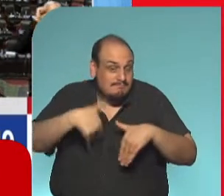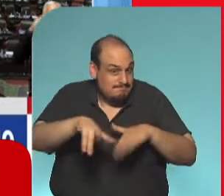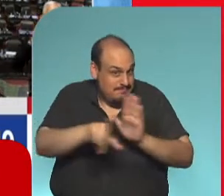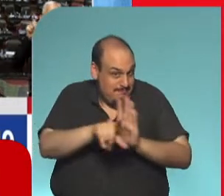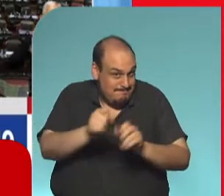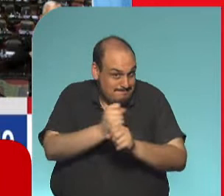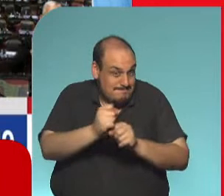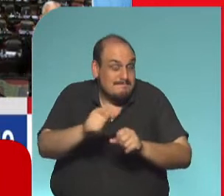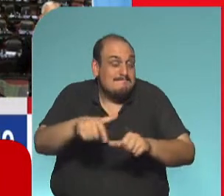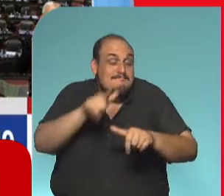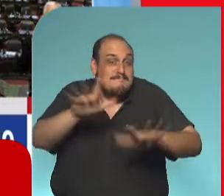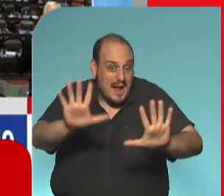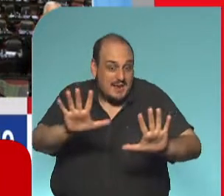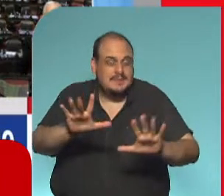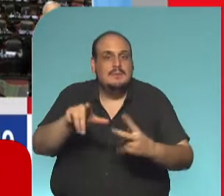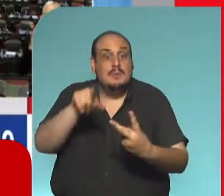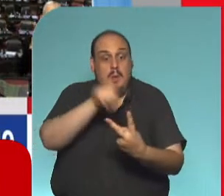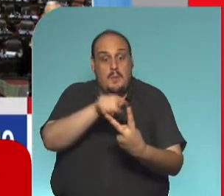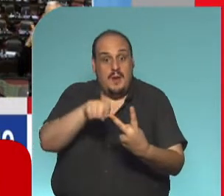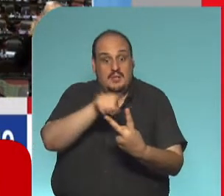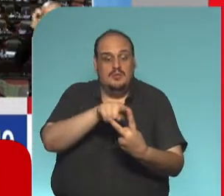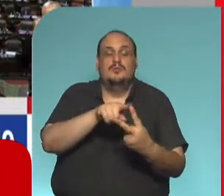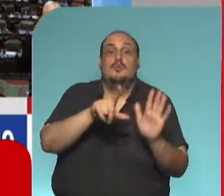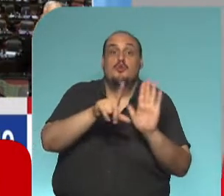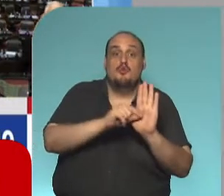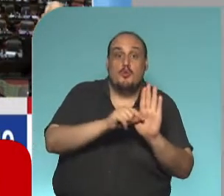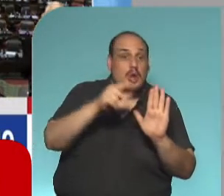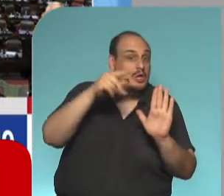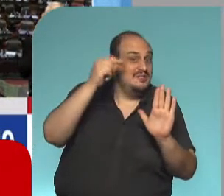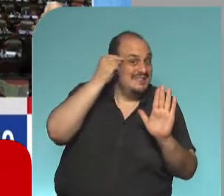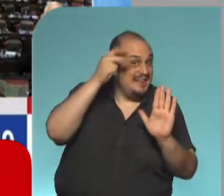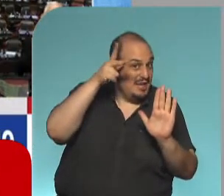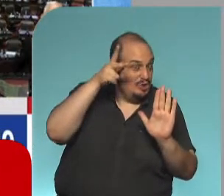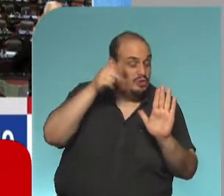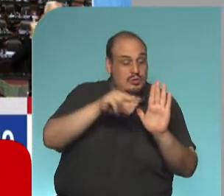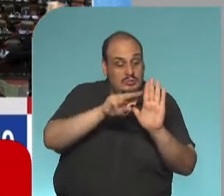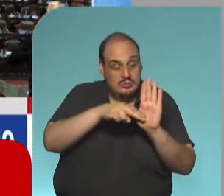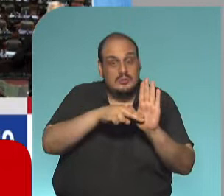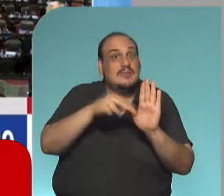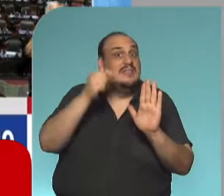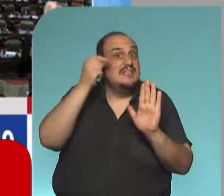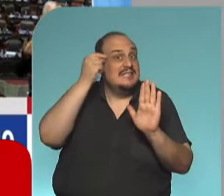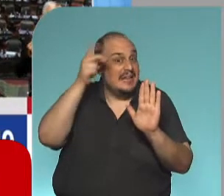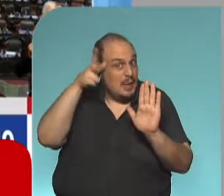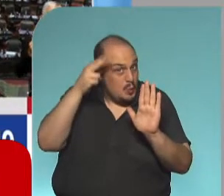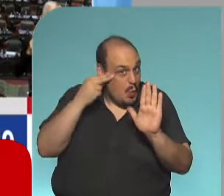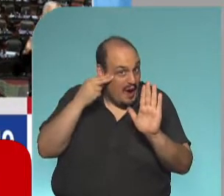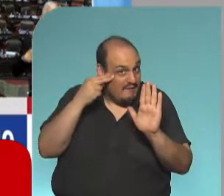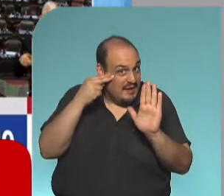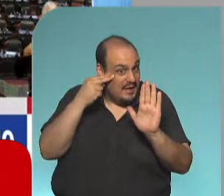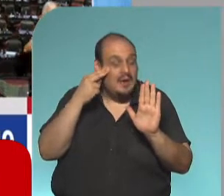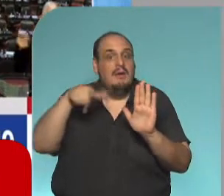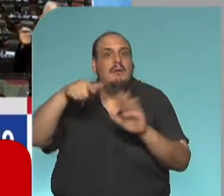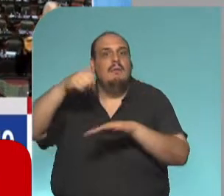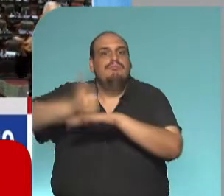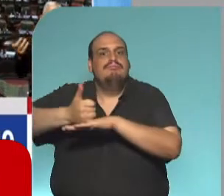más, pero esas dos personas que tenían que ser el puesto 38 y 39 a la hora de dar su discurso, no estaban presentes,